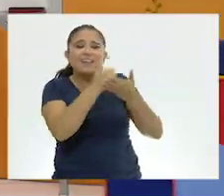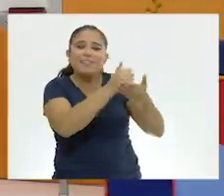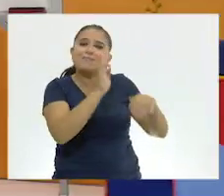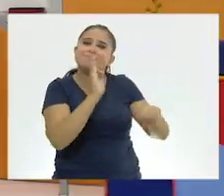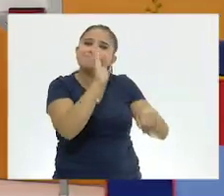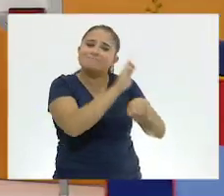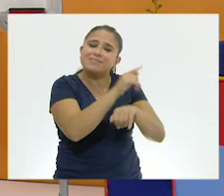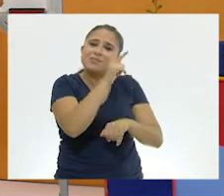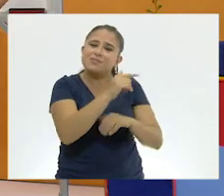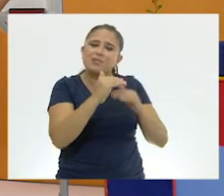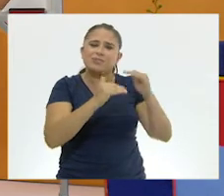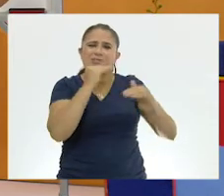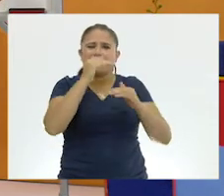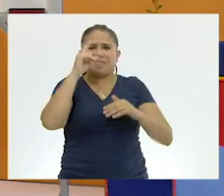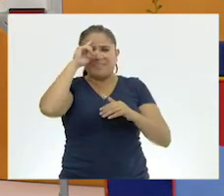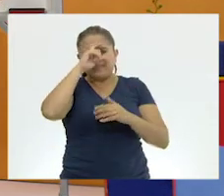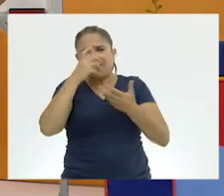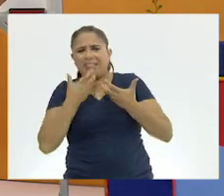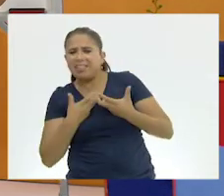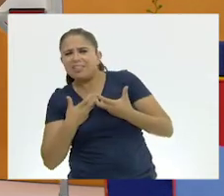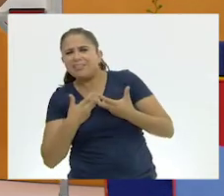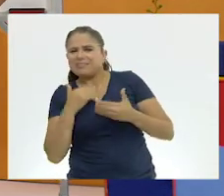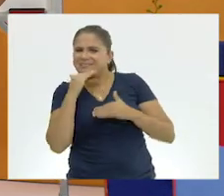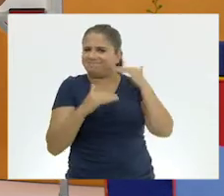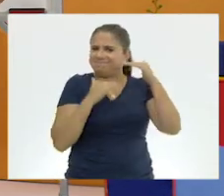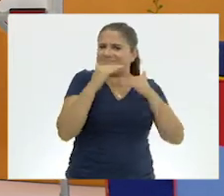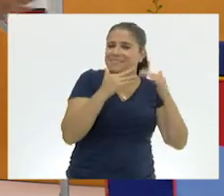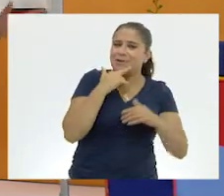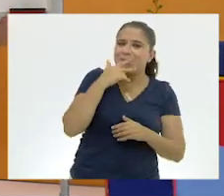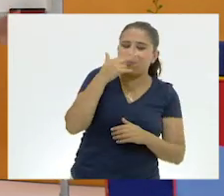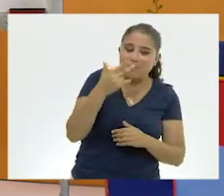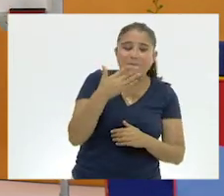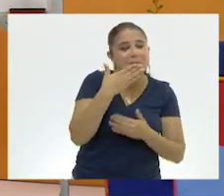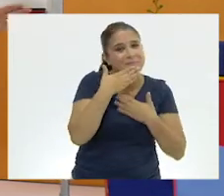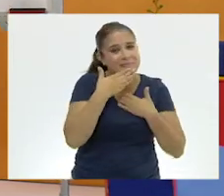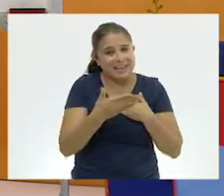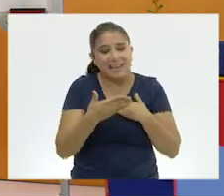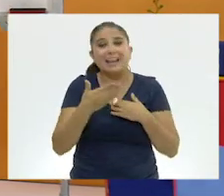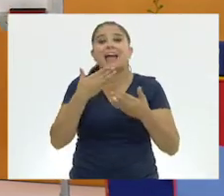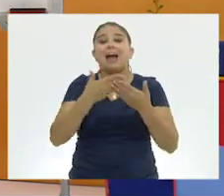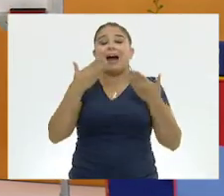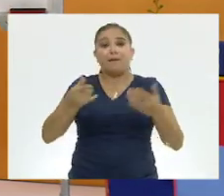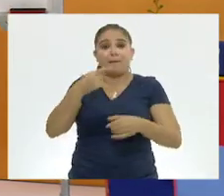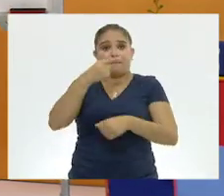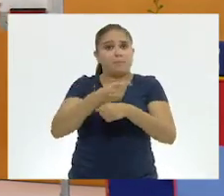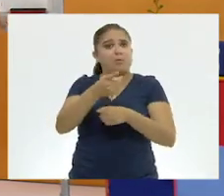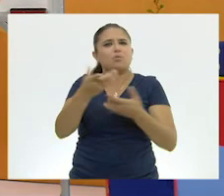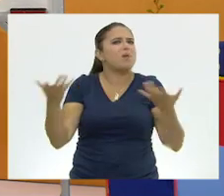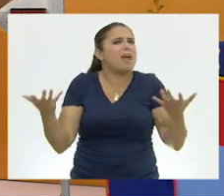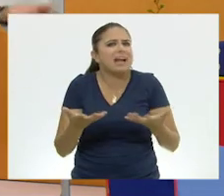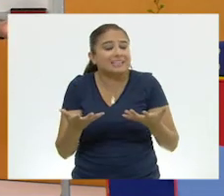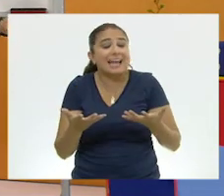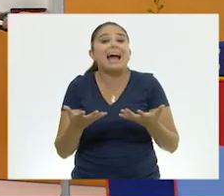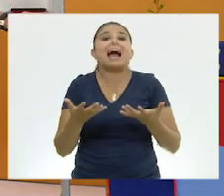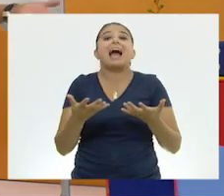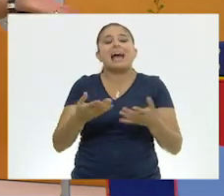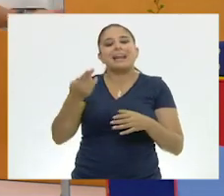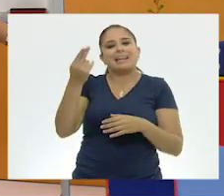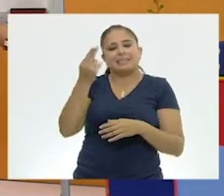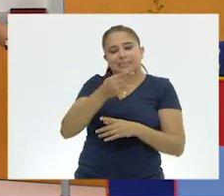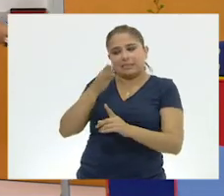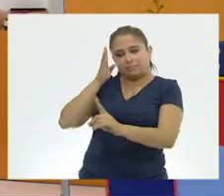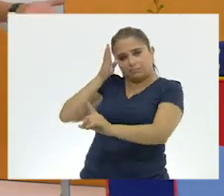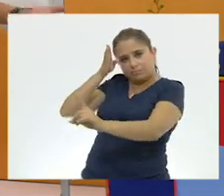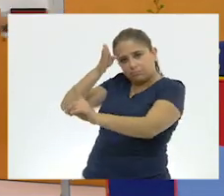a superar esta dificultad y que te generen bienestar. Mira, lo primero que debes hacer es orientarte